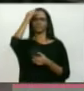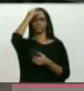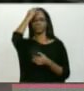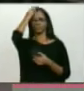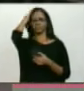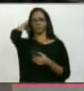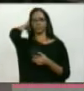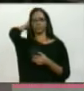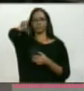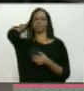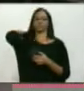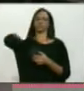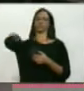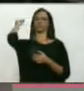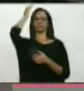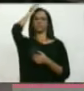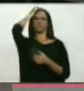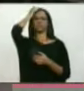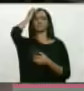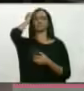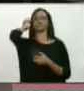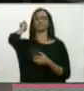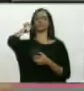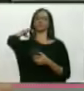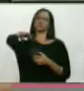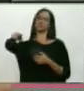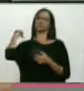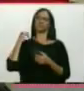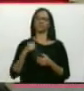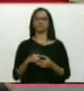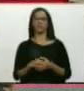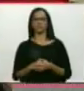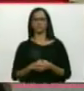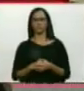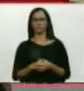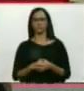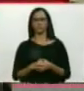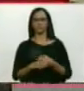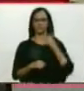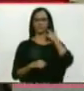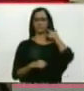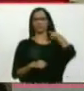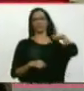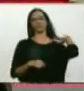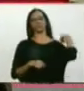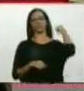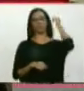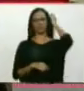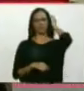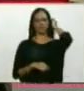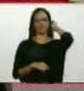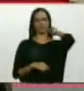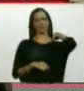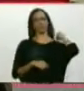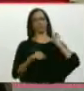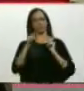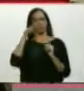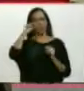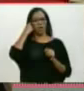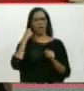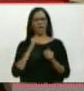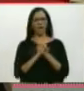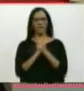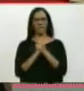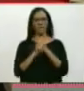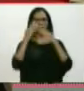La capucha, con Mato Guaidó. Mira, 10 y 30. El amiguito imaginario que tenían los niñitos. Ajá. Que juegan con el mismo